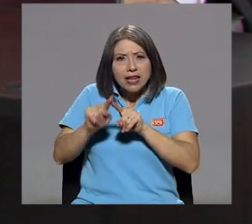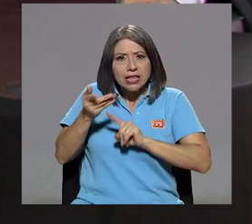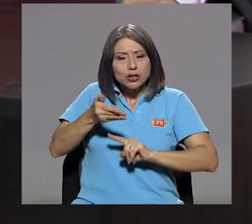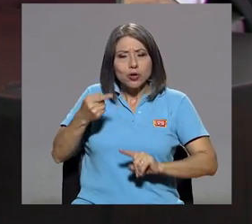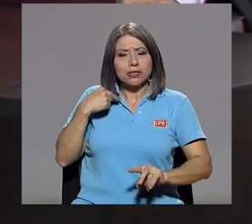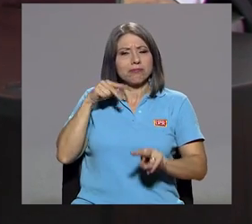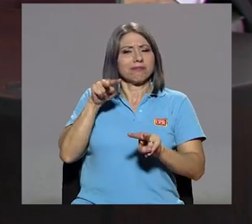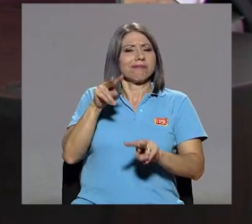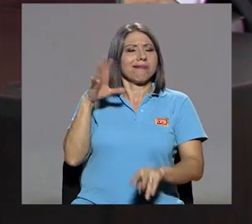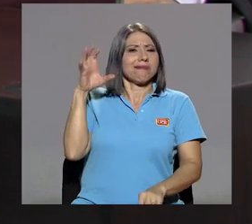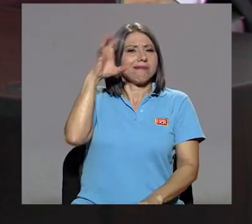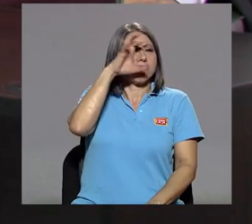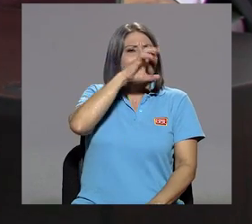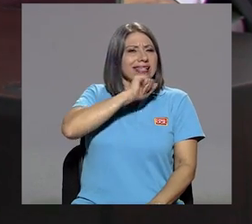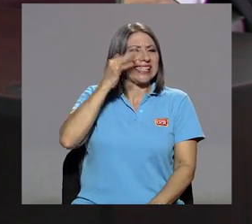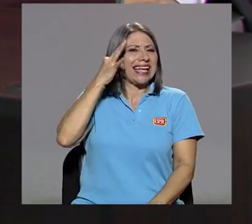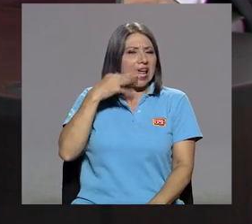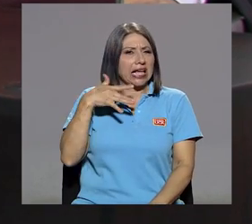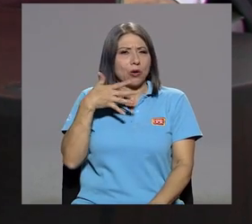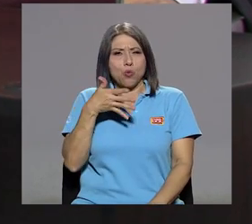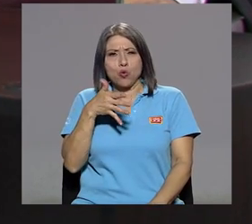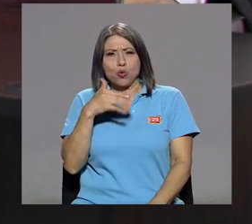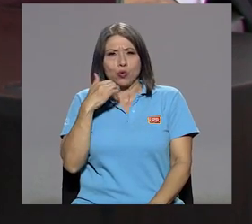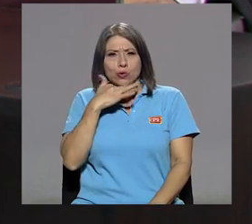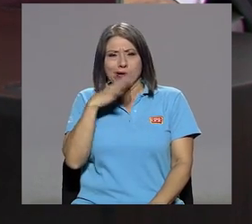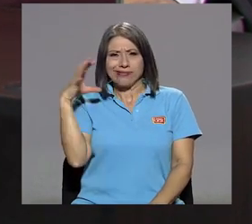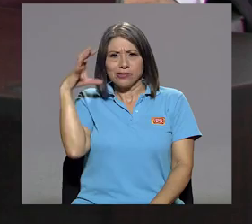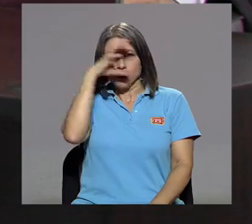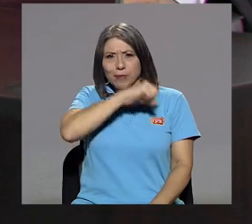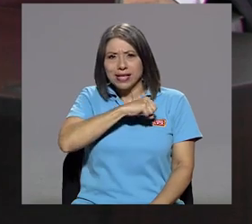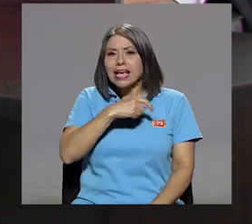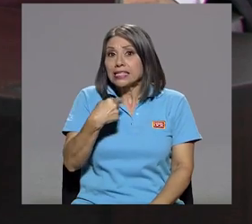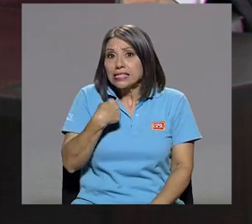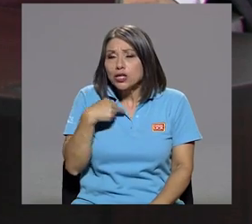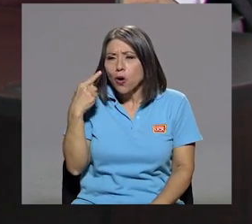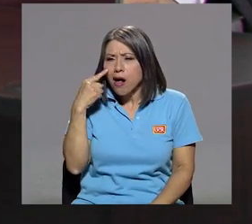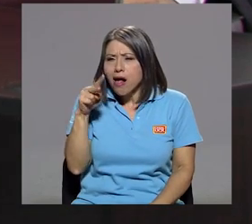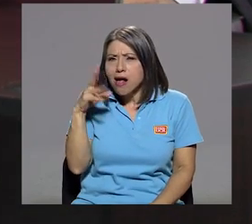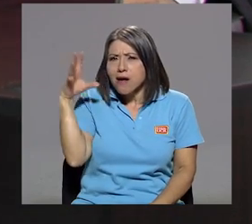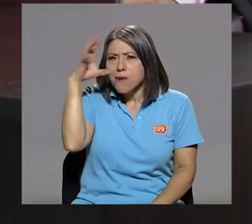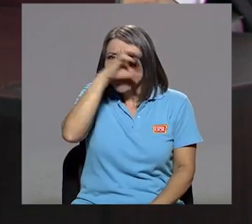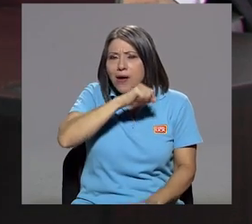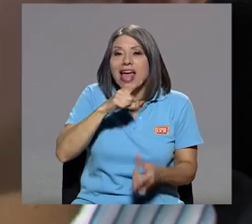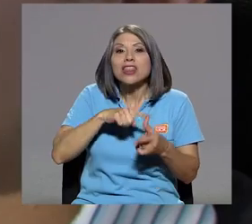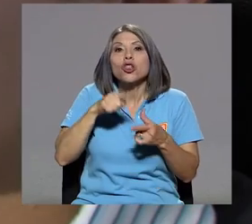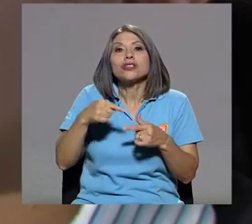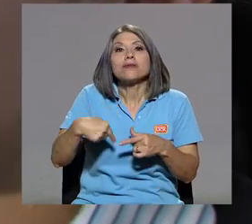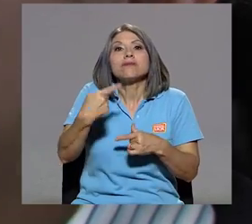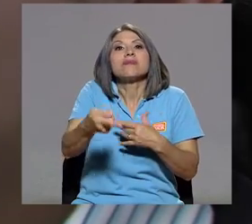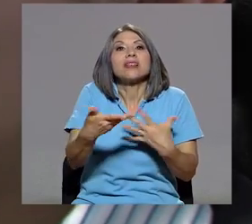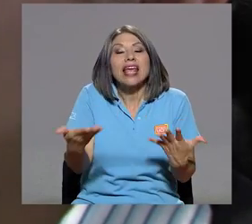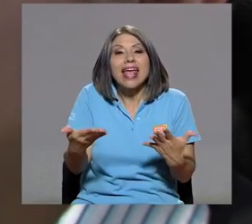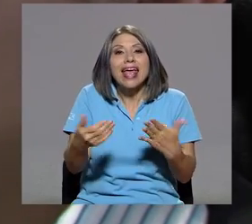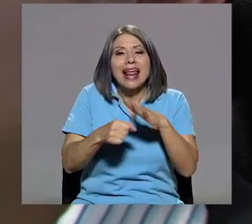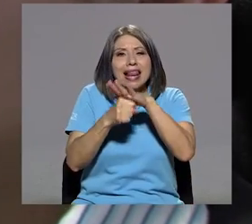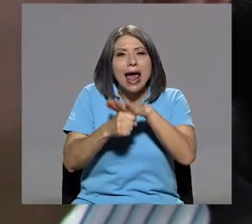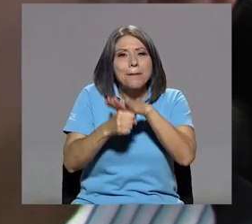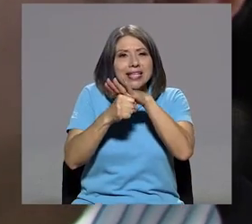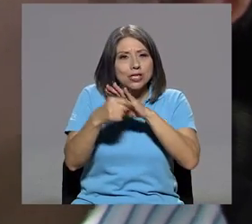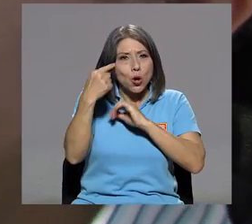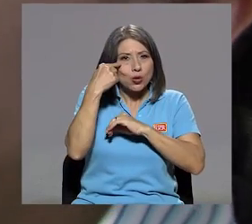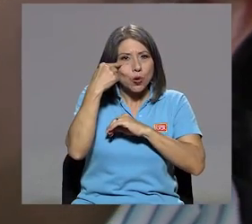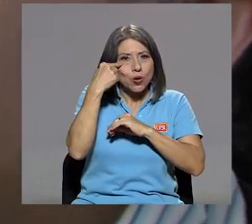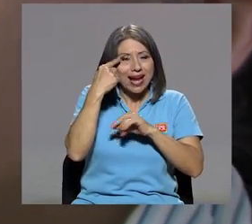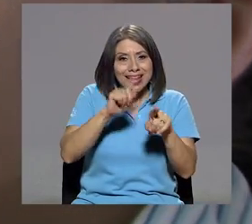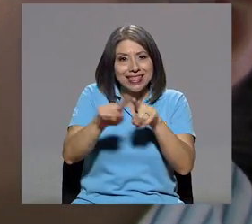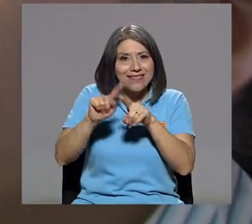Si tenemos esa sospecha, entonces el siguiente paso sería tomar la presión intraocular, que se toma con